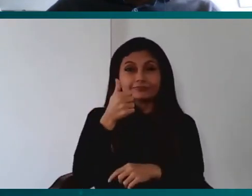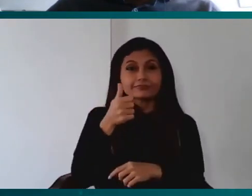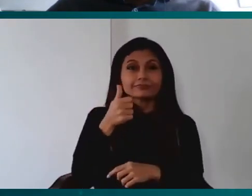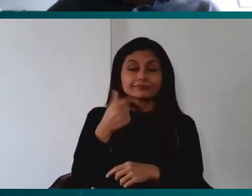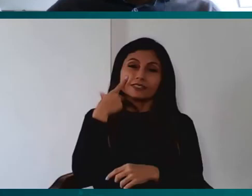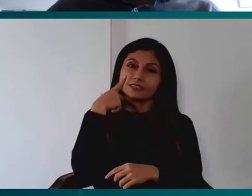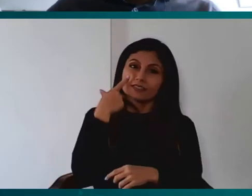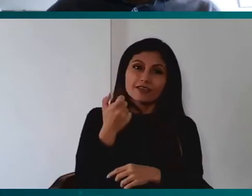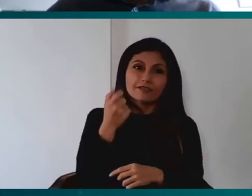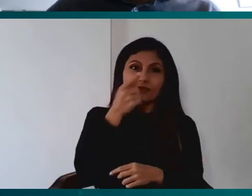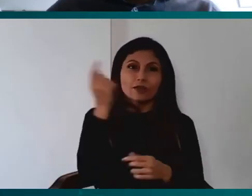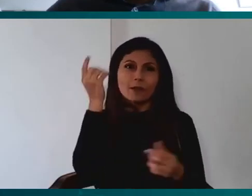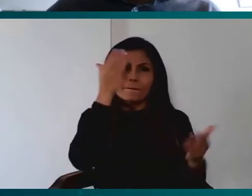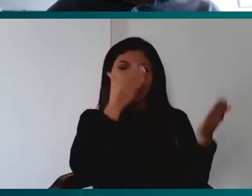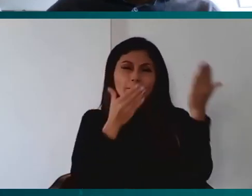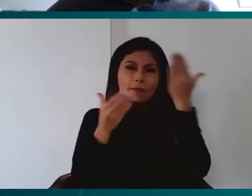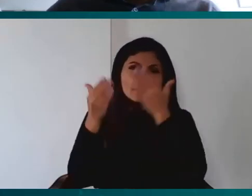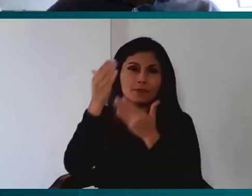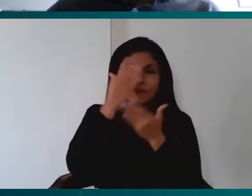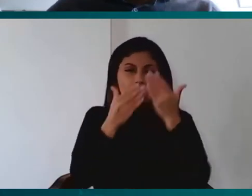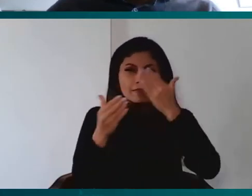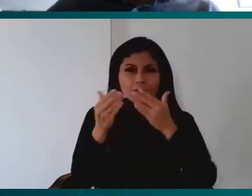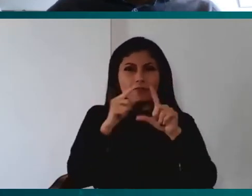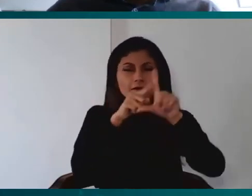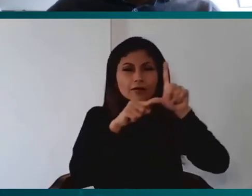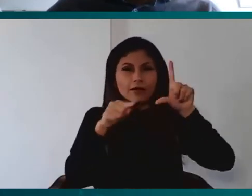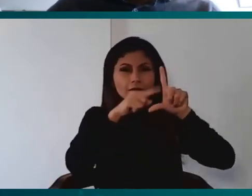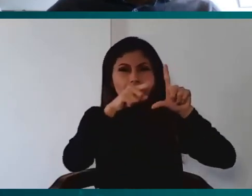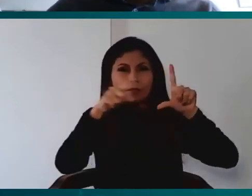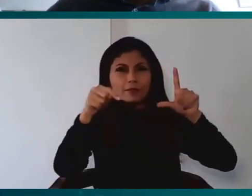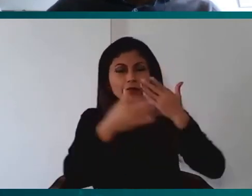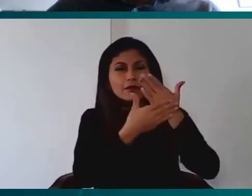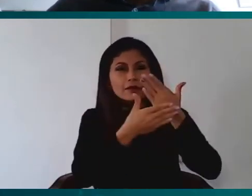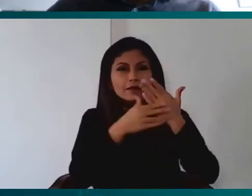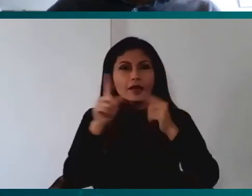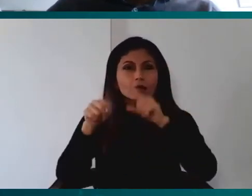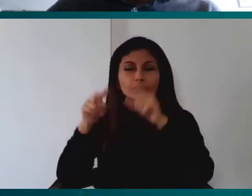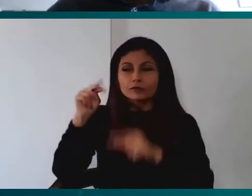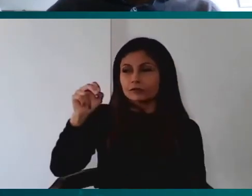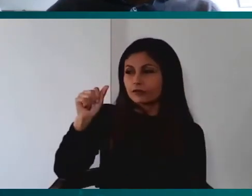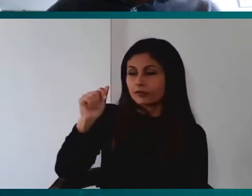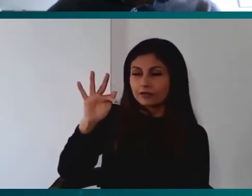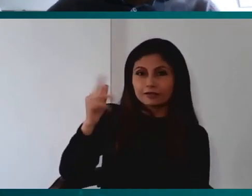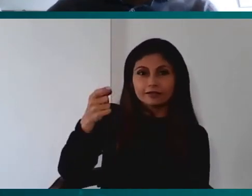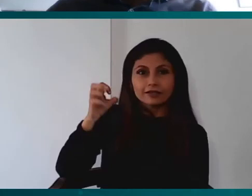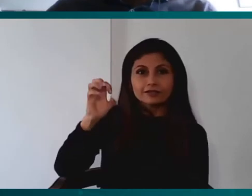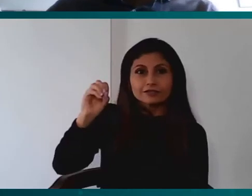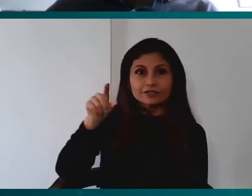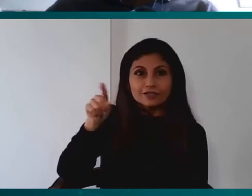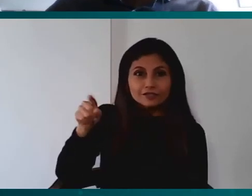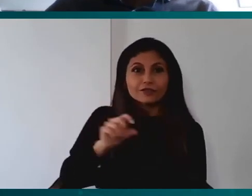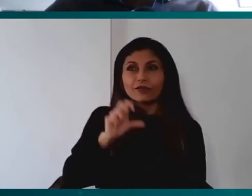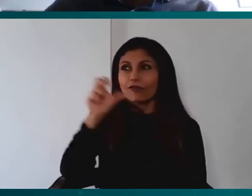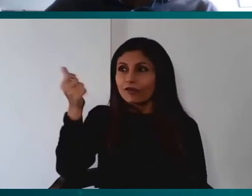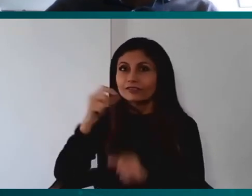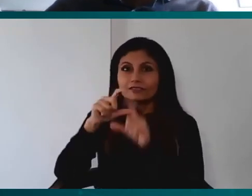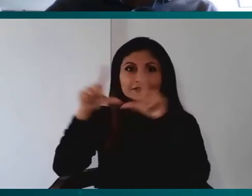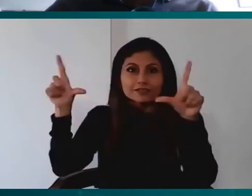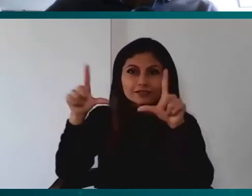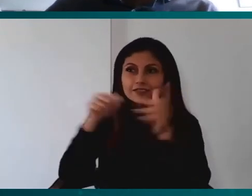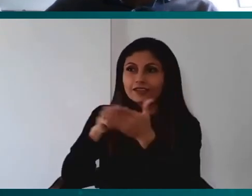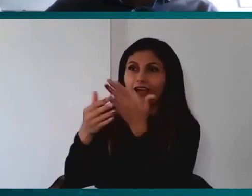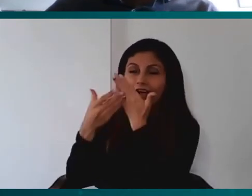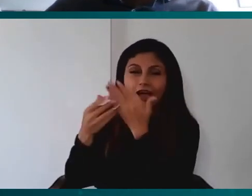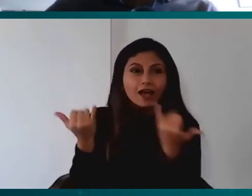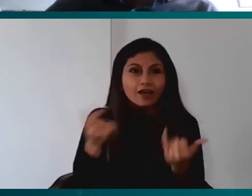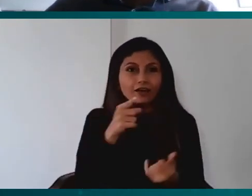ese tipo de simulaciones que ve uno en documentales de Nat Geo o en otras cosas y verlas aquí como en la vida real. Y así pues